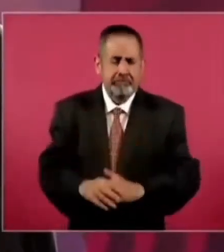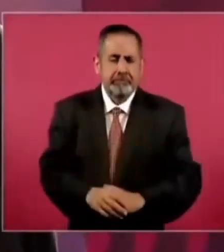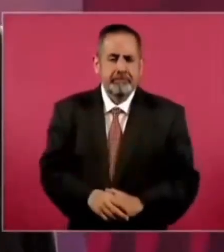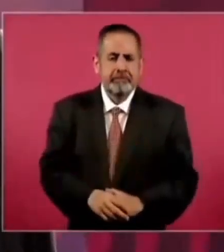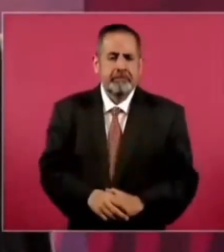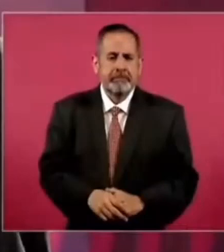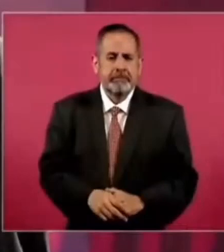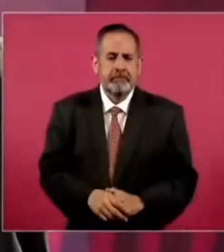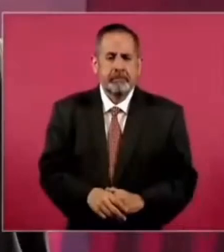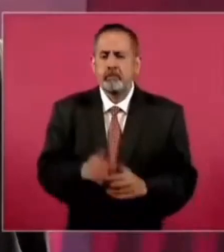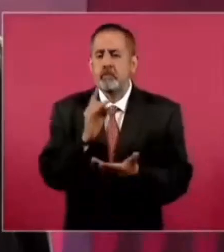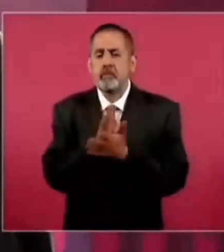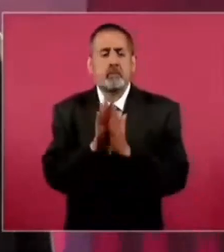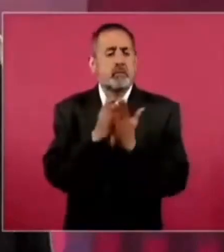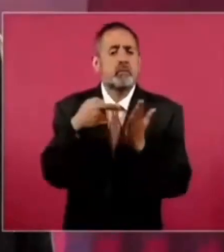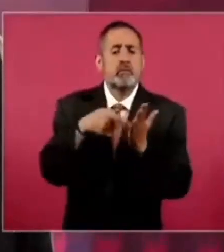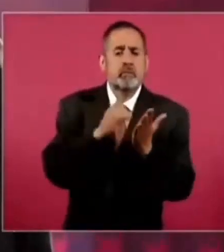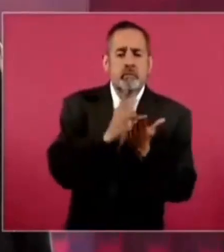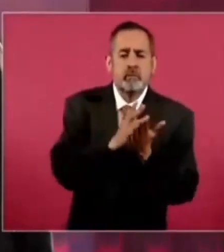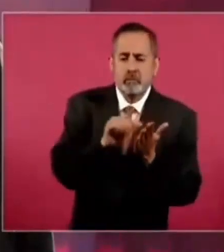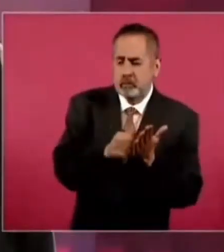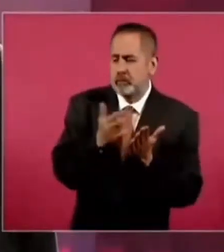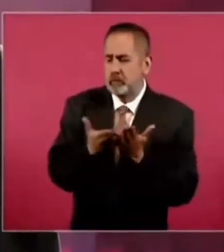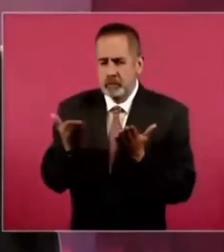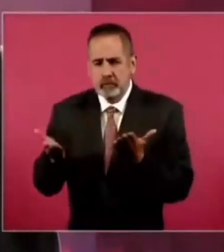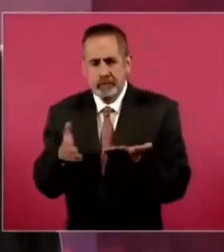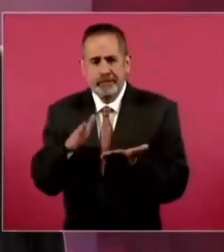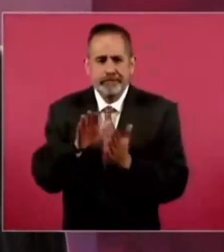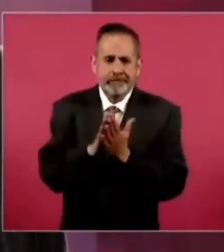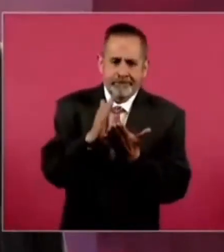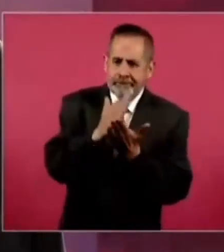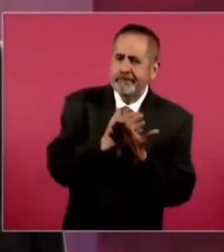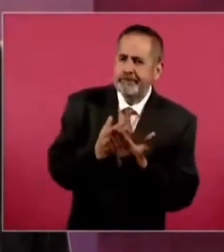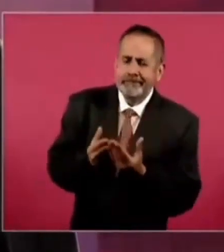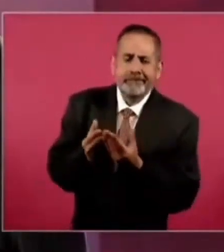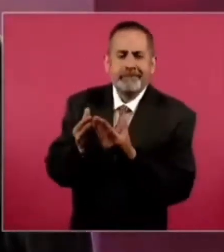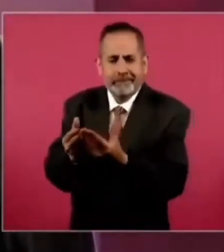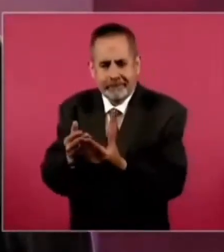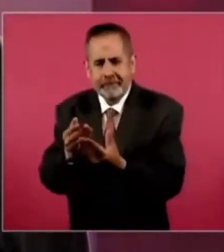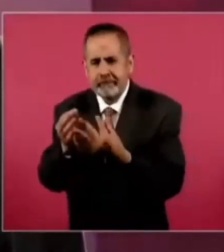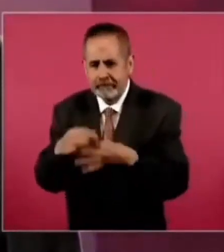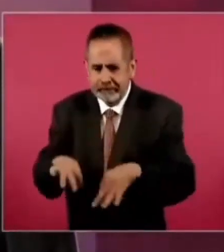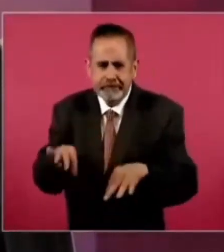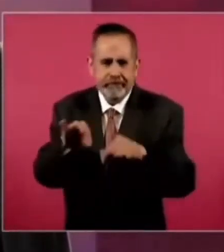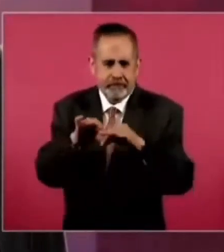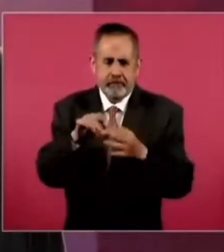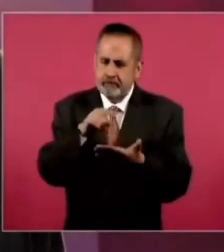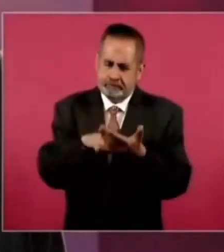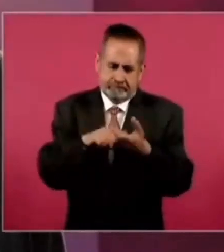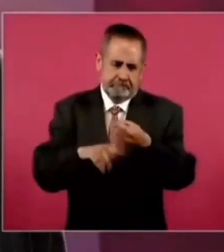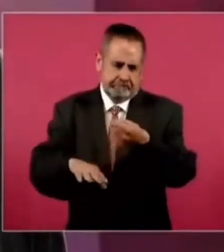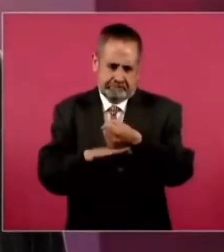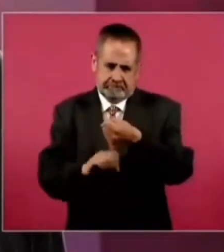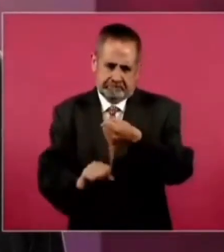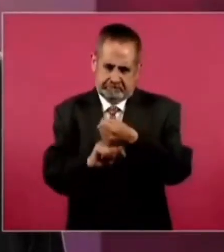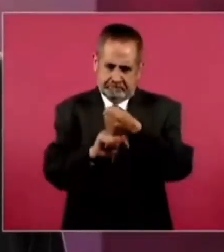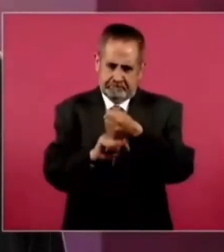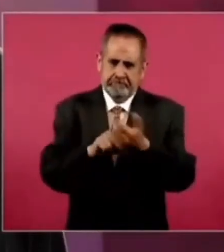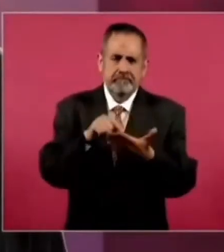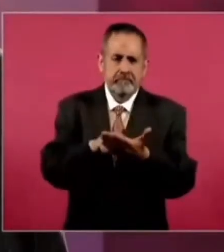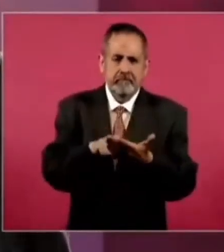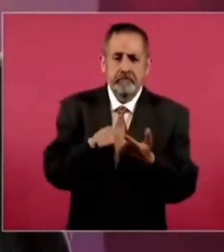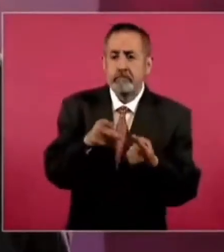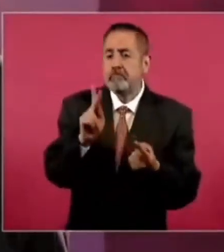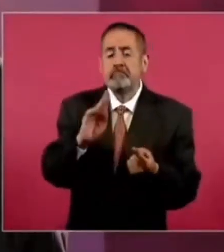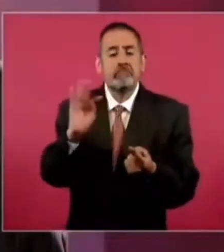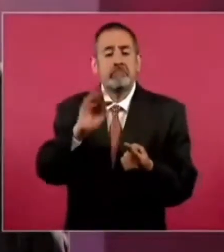no solo los libros, que se tengan los libros de texto es muy importante porque es lo básico, pero